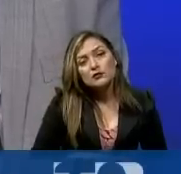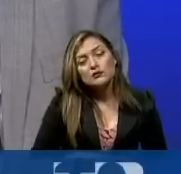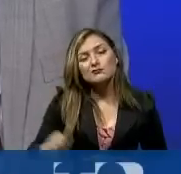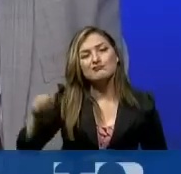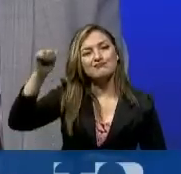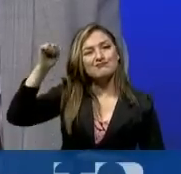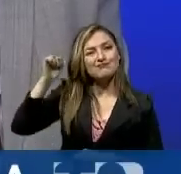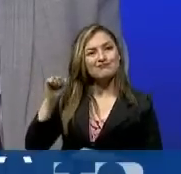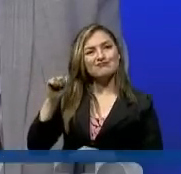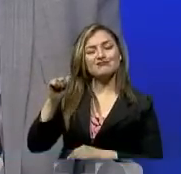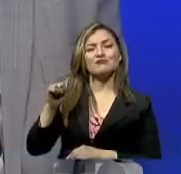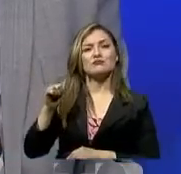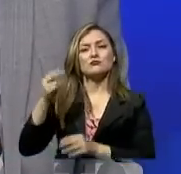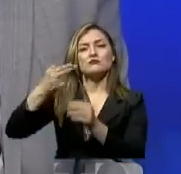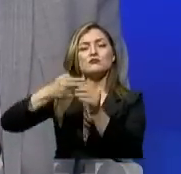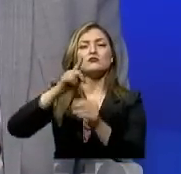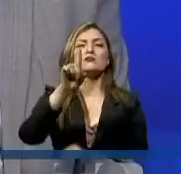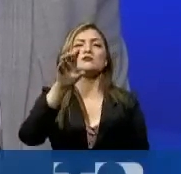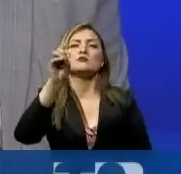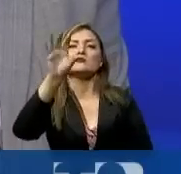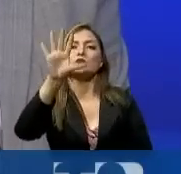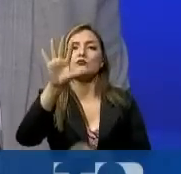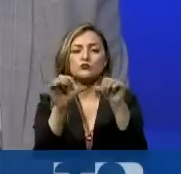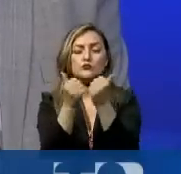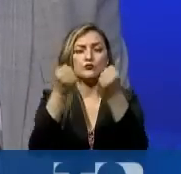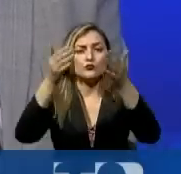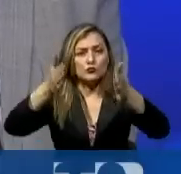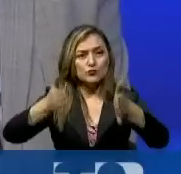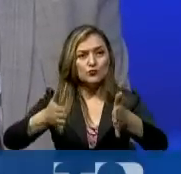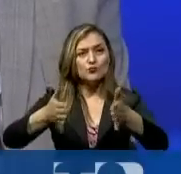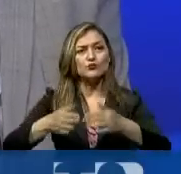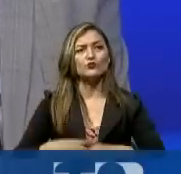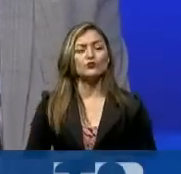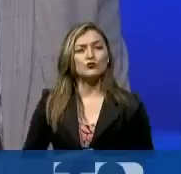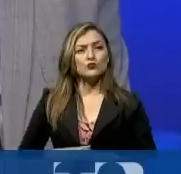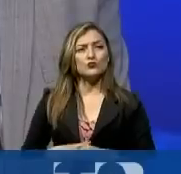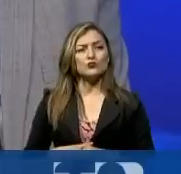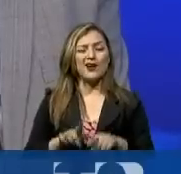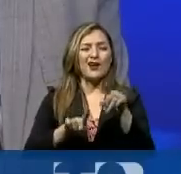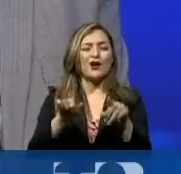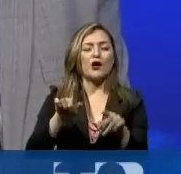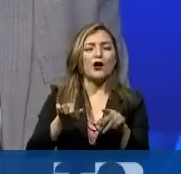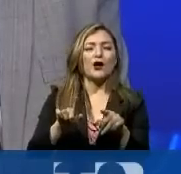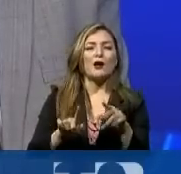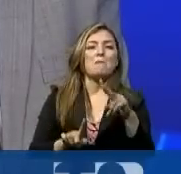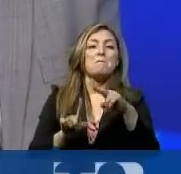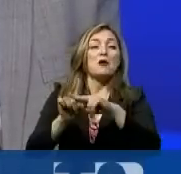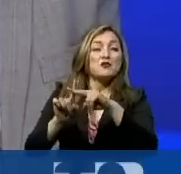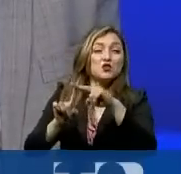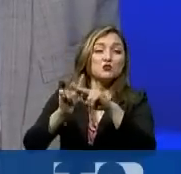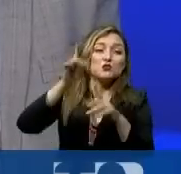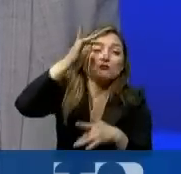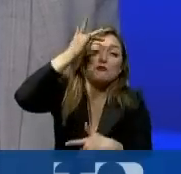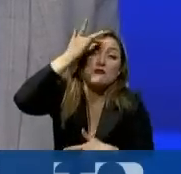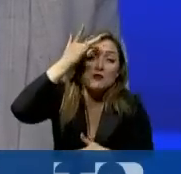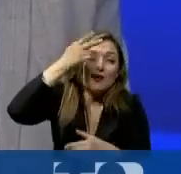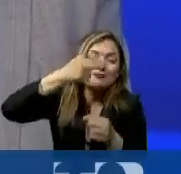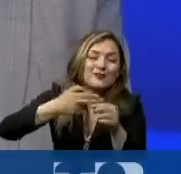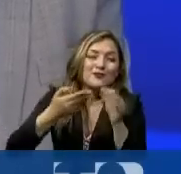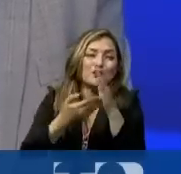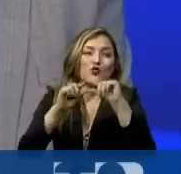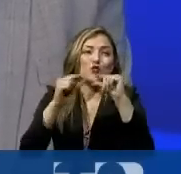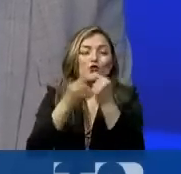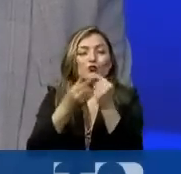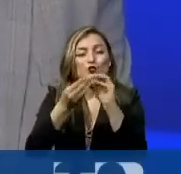El día de ayer estuvieron alrededor de 105 legisladores en el Pleno. Salvo algunas decepciones incluso por enfermedad, no estuvo